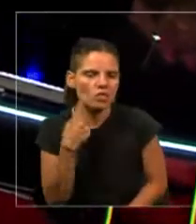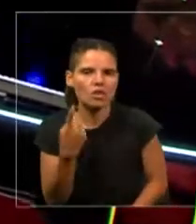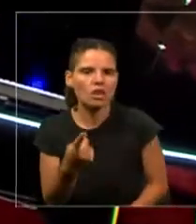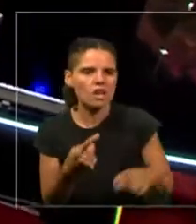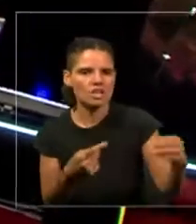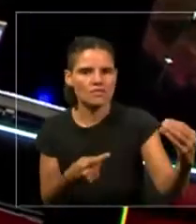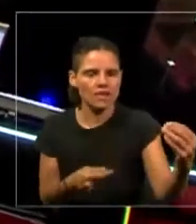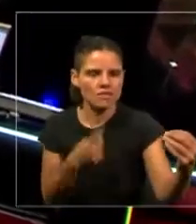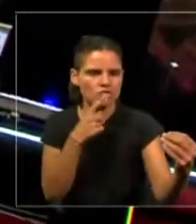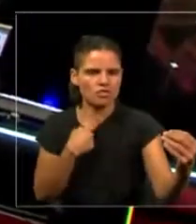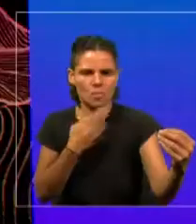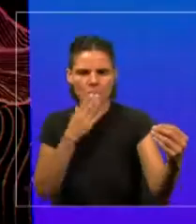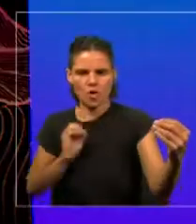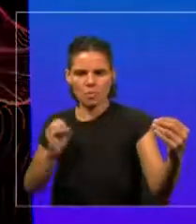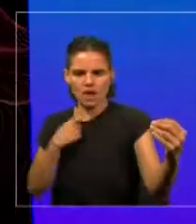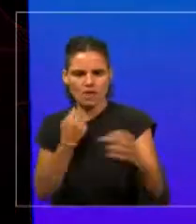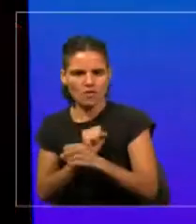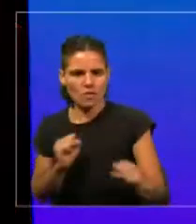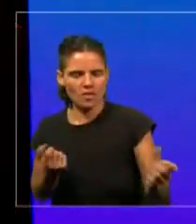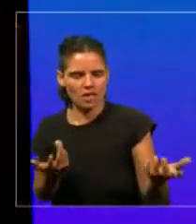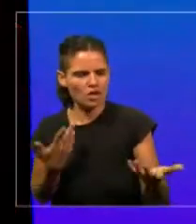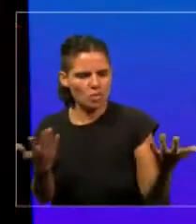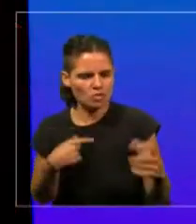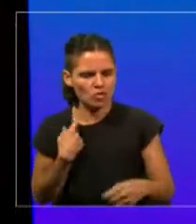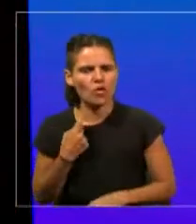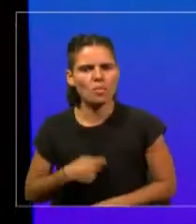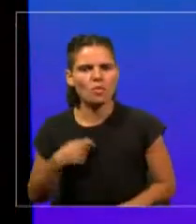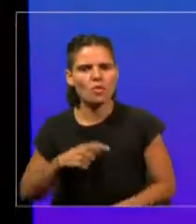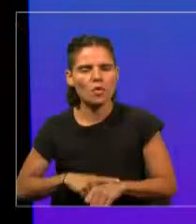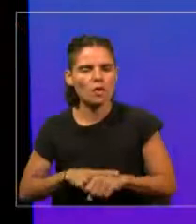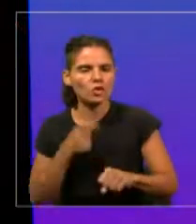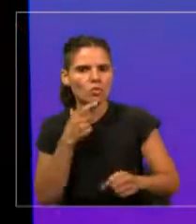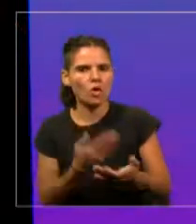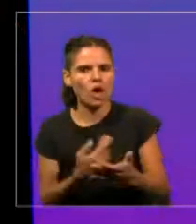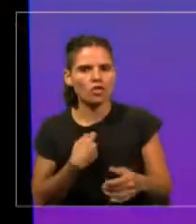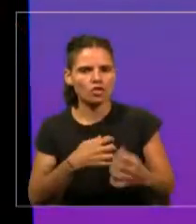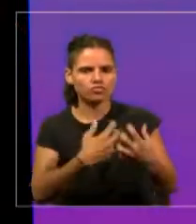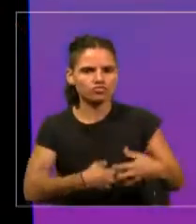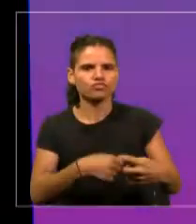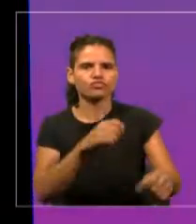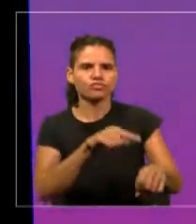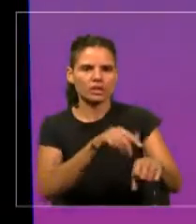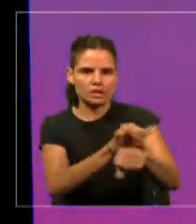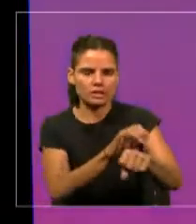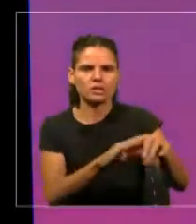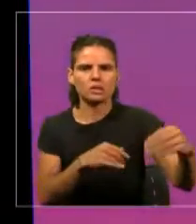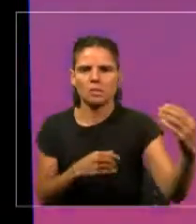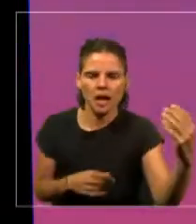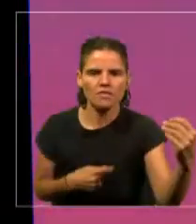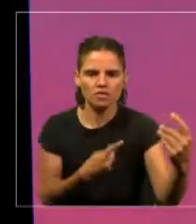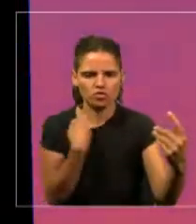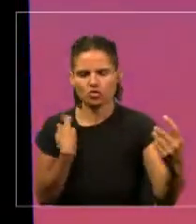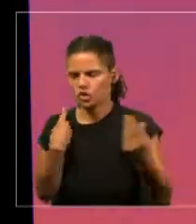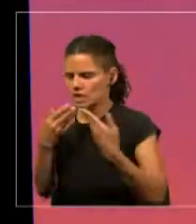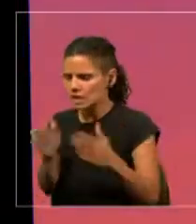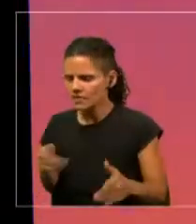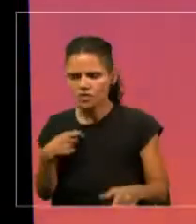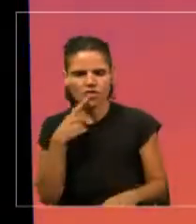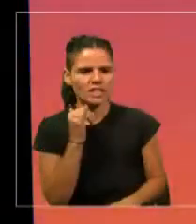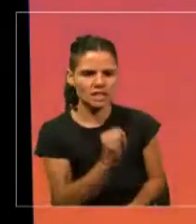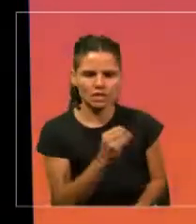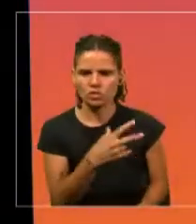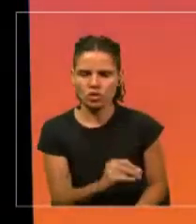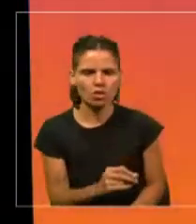sin voz. ¿Cómo voy a poder yo en ese momento incitativo, en teoría, yo ser supuestamente libre, voy a poder decir que sí o que